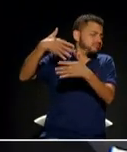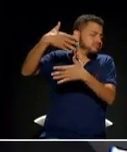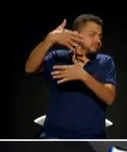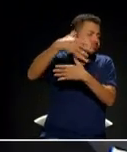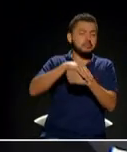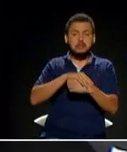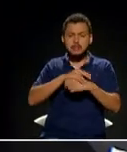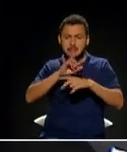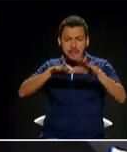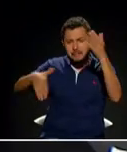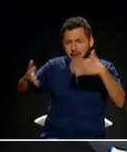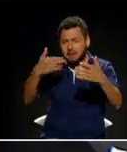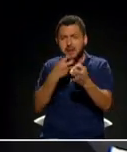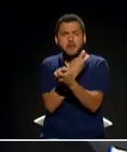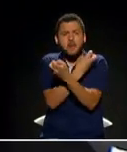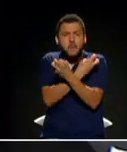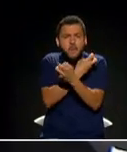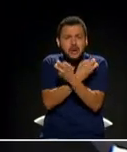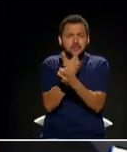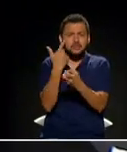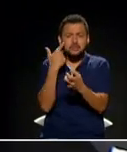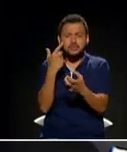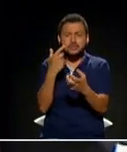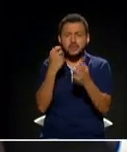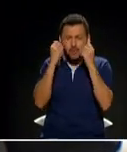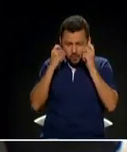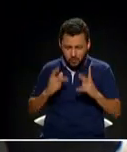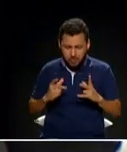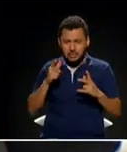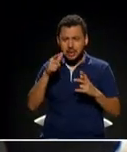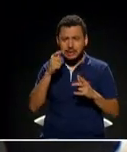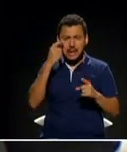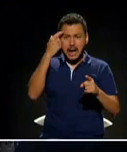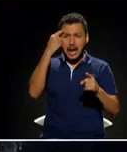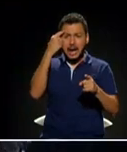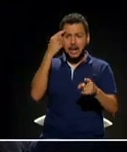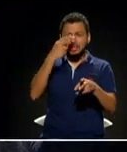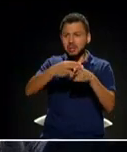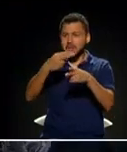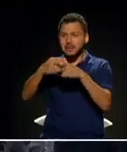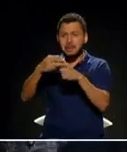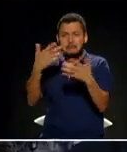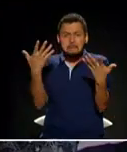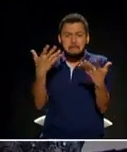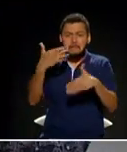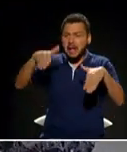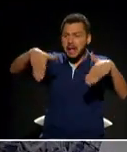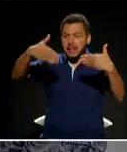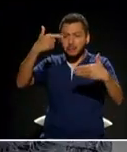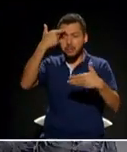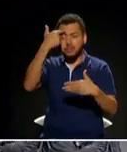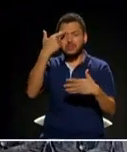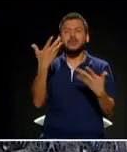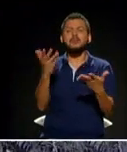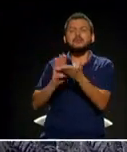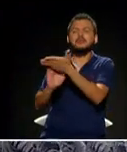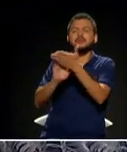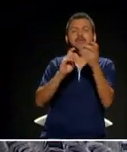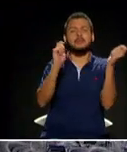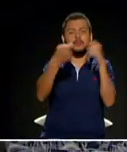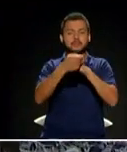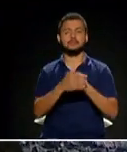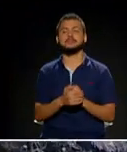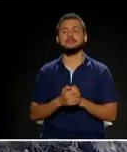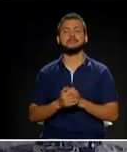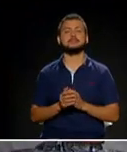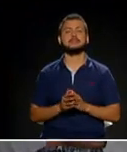hay fuerzas que quieren hundir por ejemplo el sistema integral de verdad justicia y reparación restándole fuerza y poder candidato juan carlos vélez